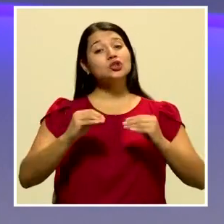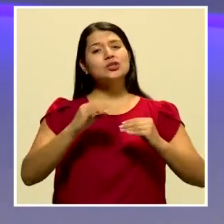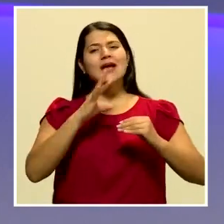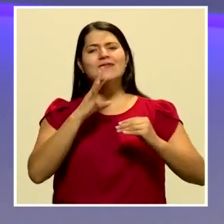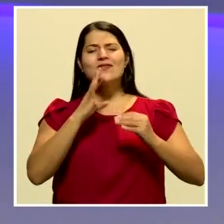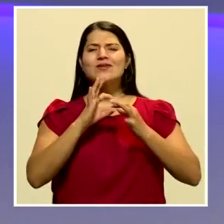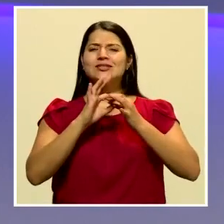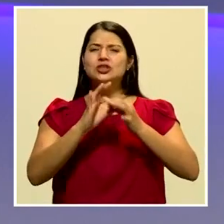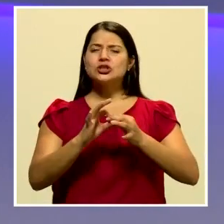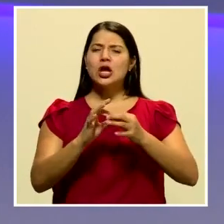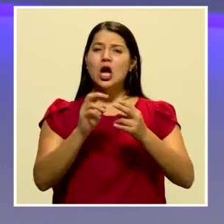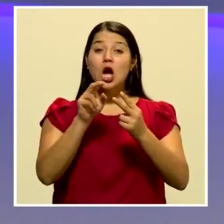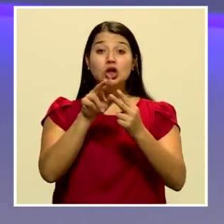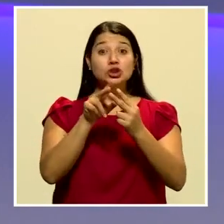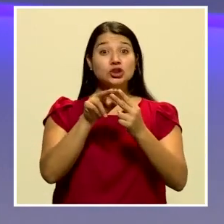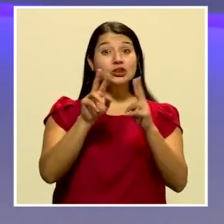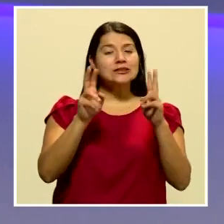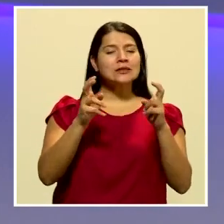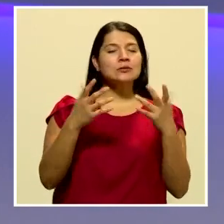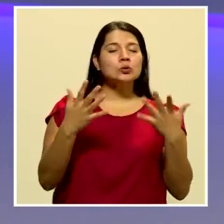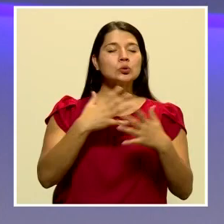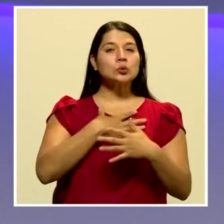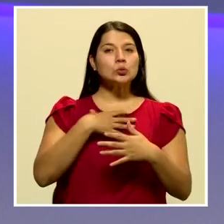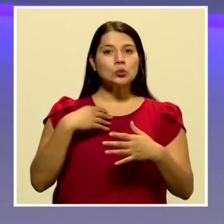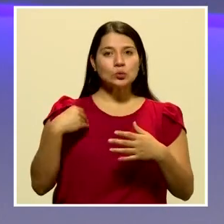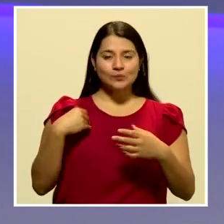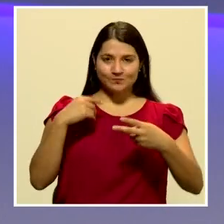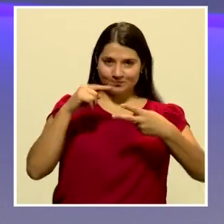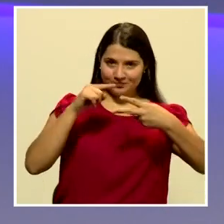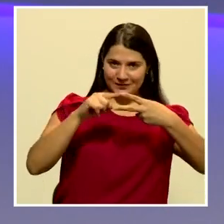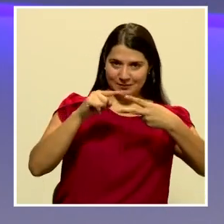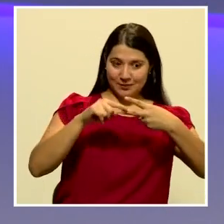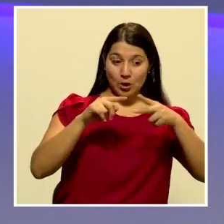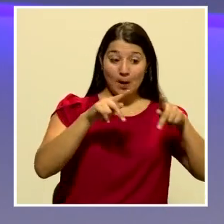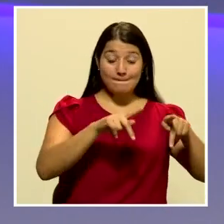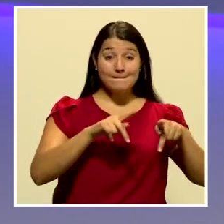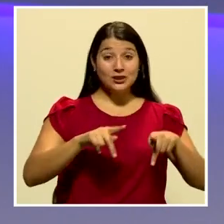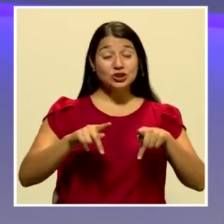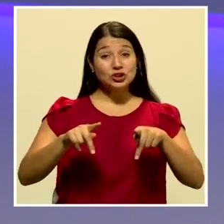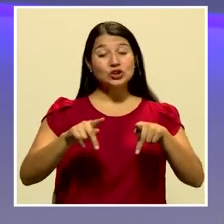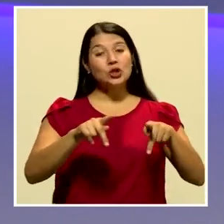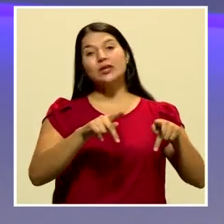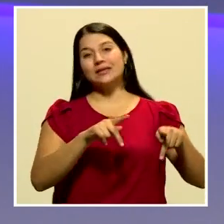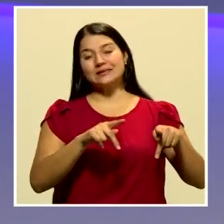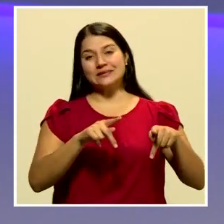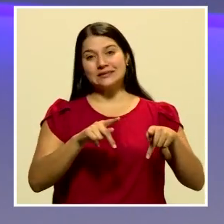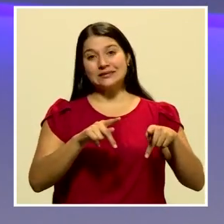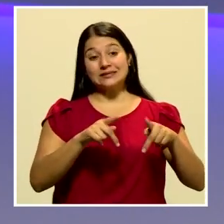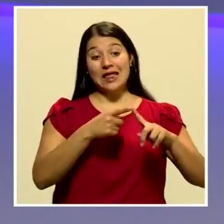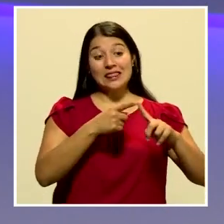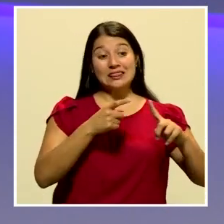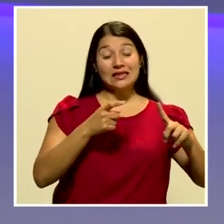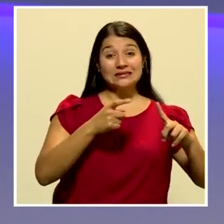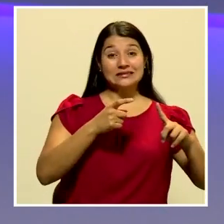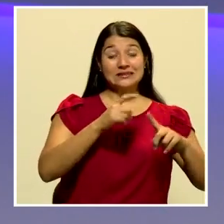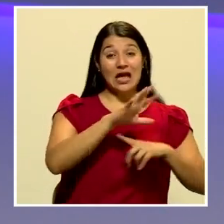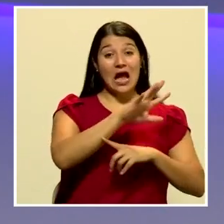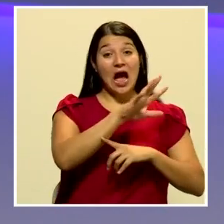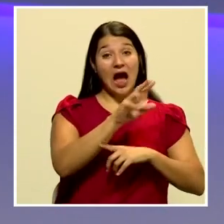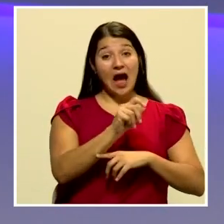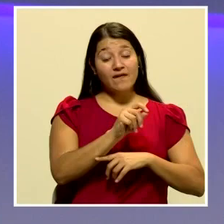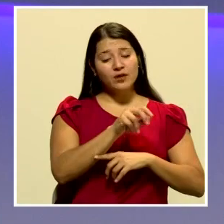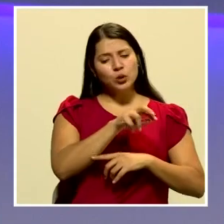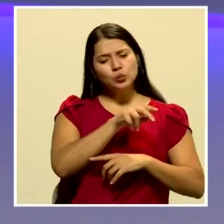temas apasionantes. El primero, los migrantes que cruzan a pie desde África y